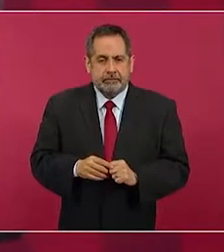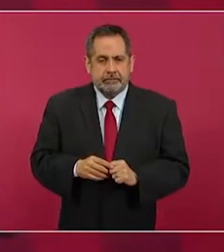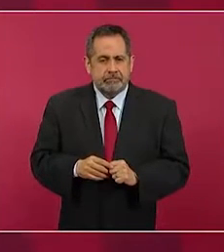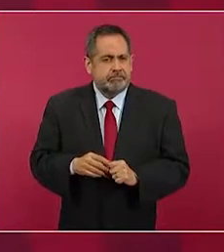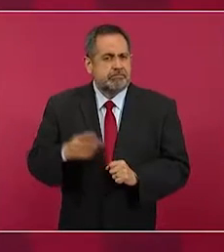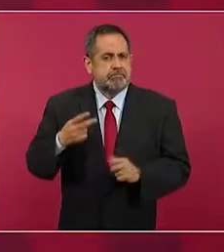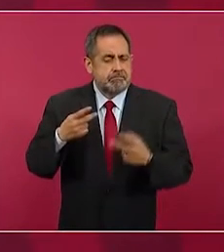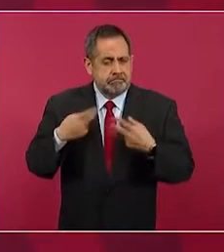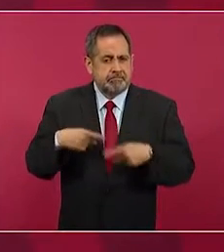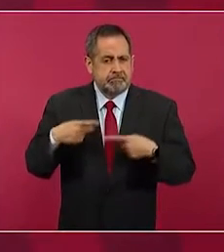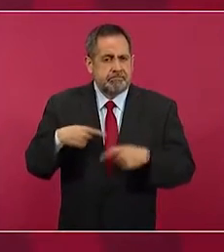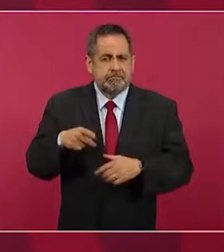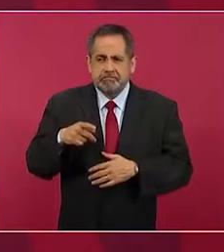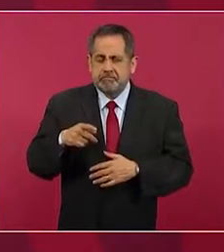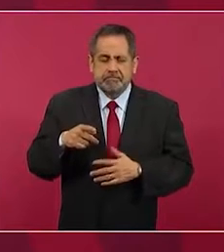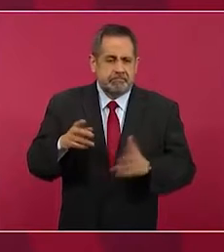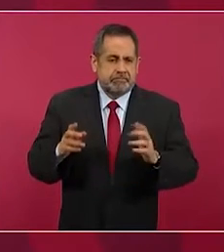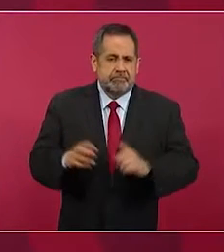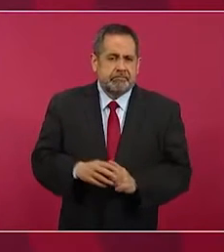muy